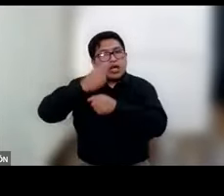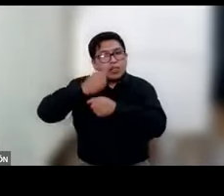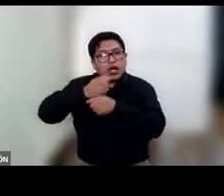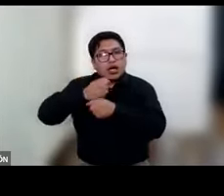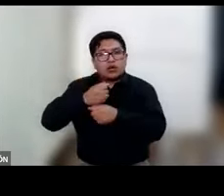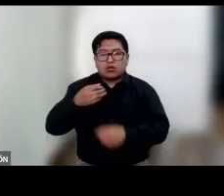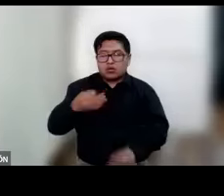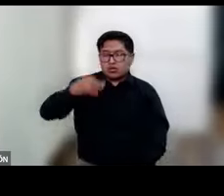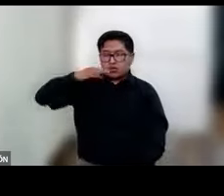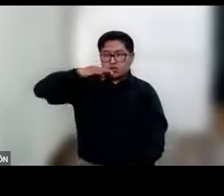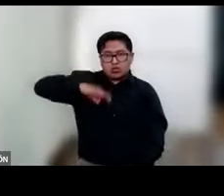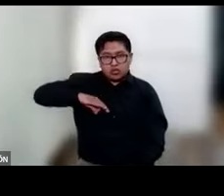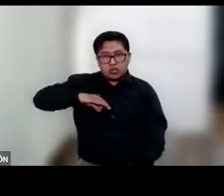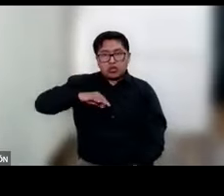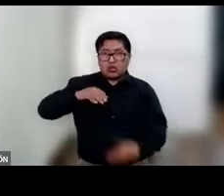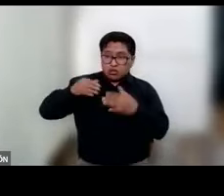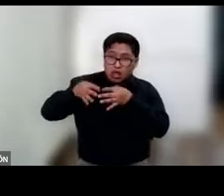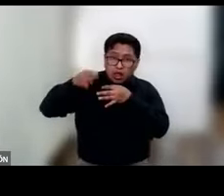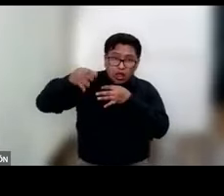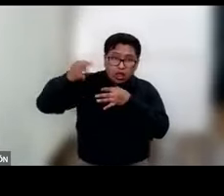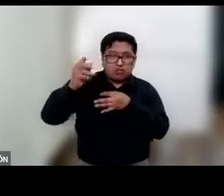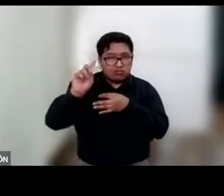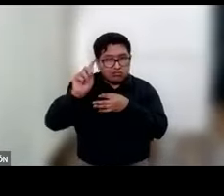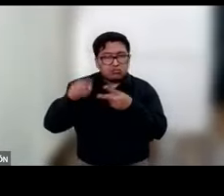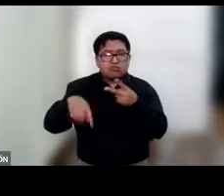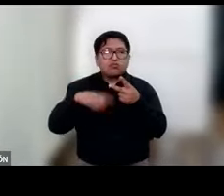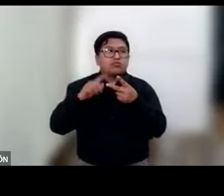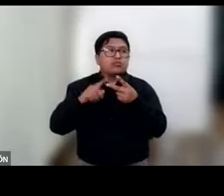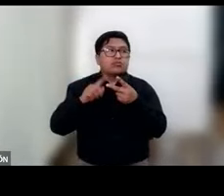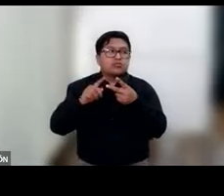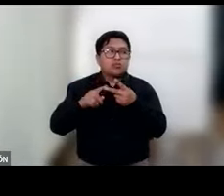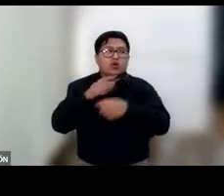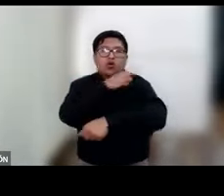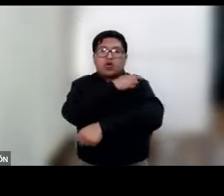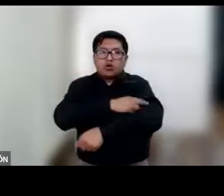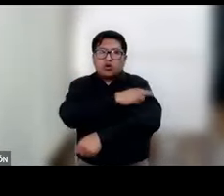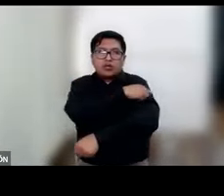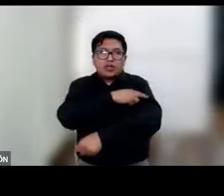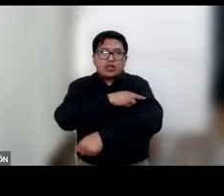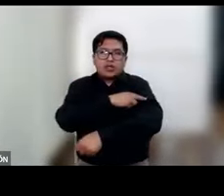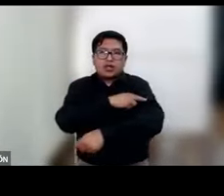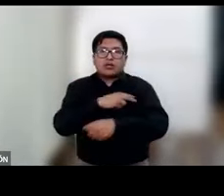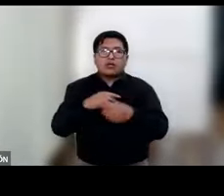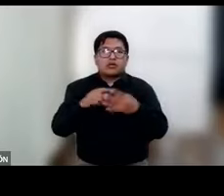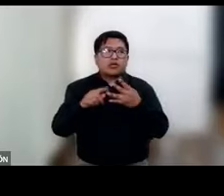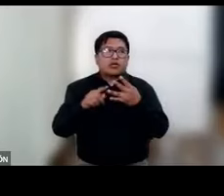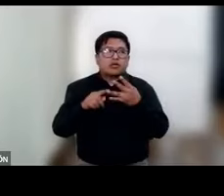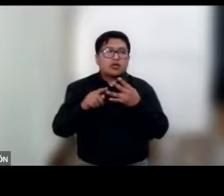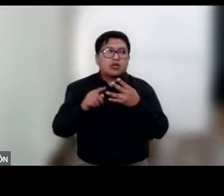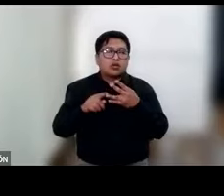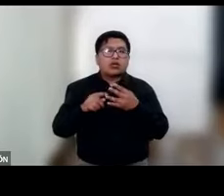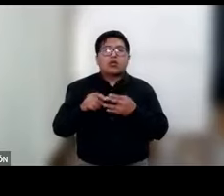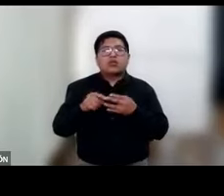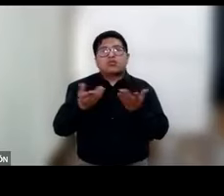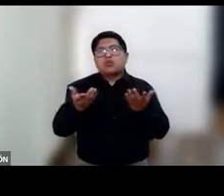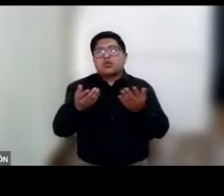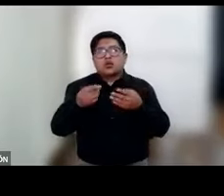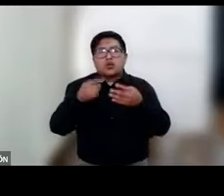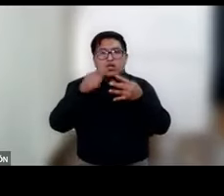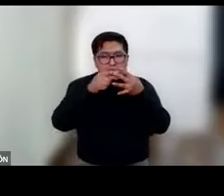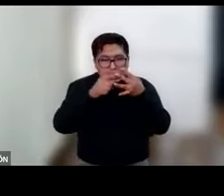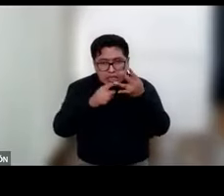atrasados y seguro de salud lo que lo que se pueda porque tampoco se puede hacer los aportes